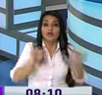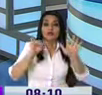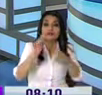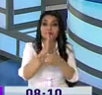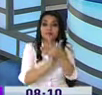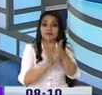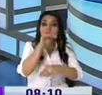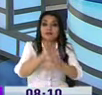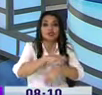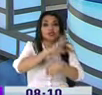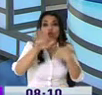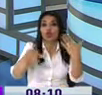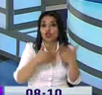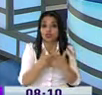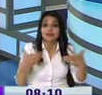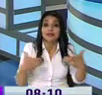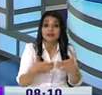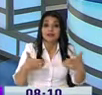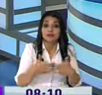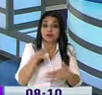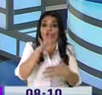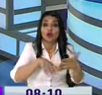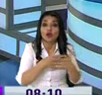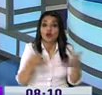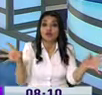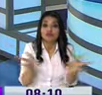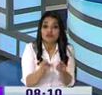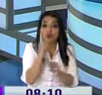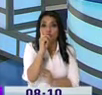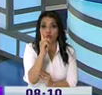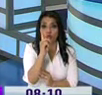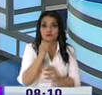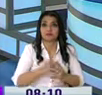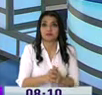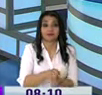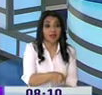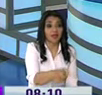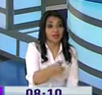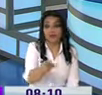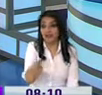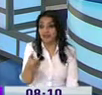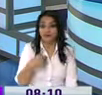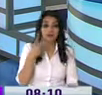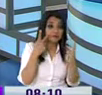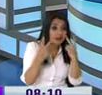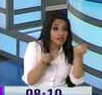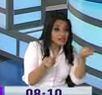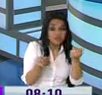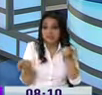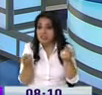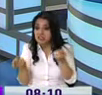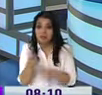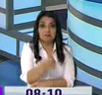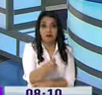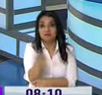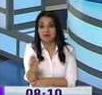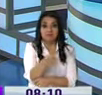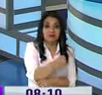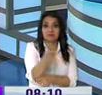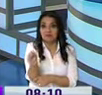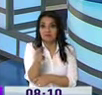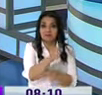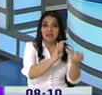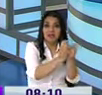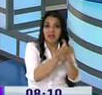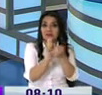18:30. Dios mío, horario unificado. No sé, los canales que transmiten. Vamos a estar haciendo van a tener que hacer por cuadrículas.